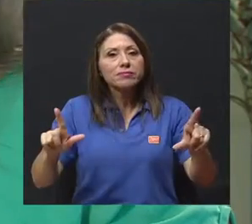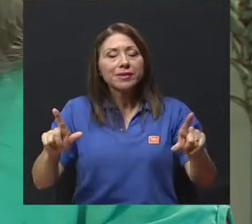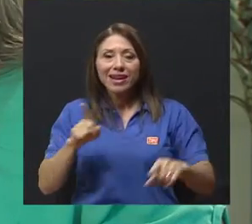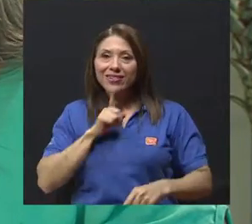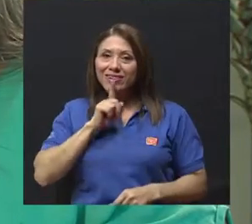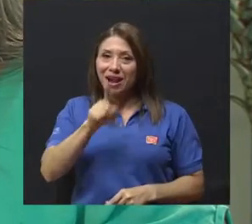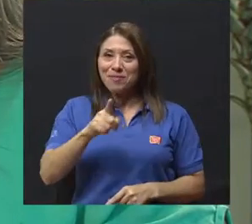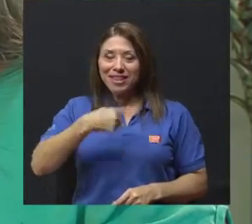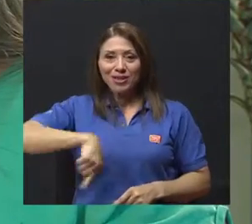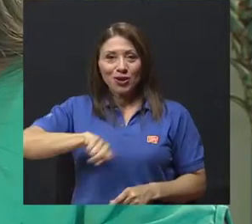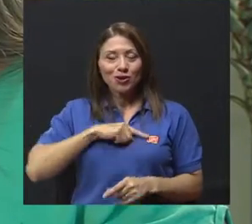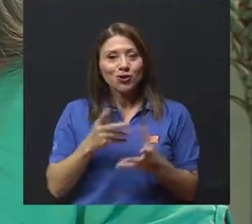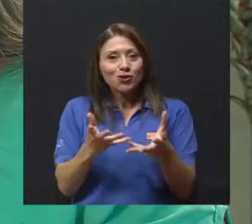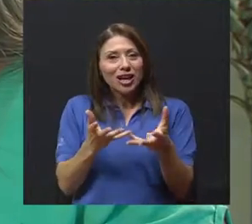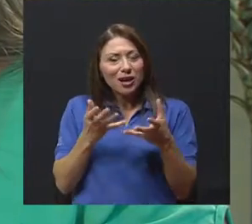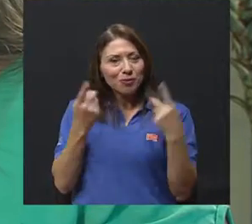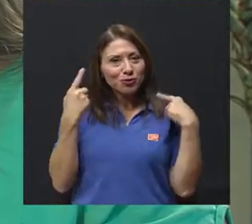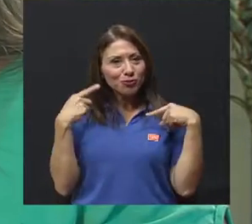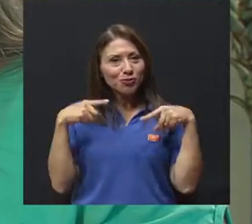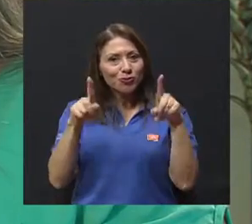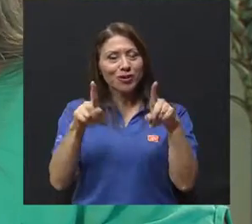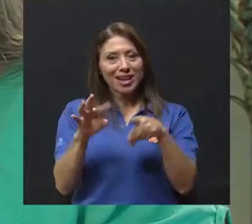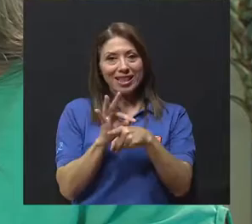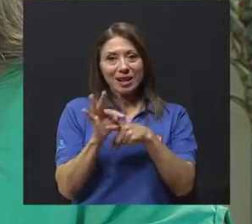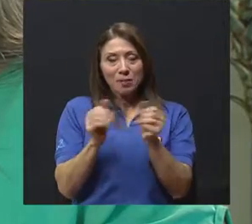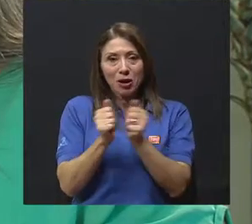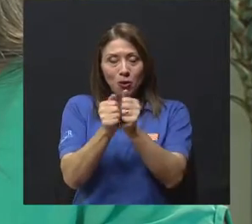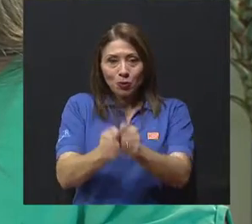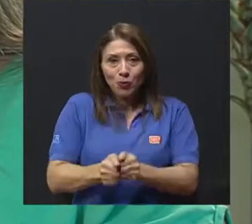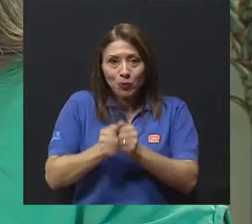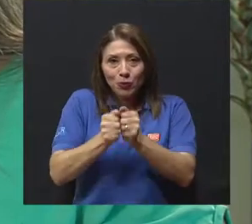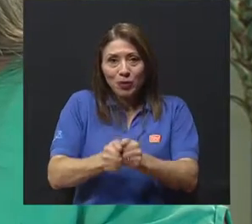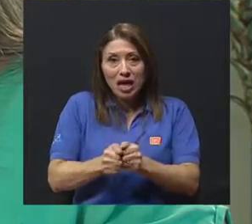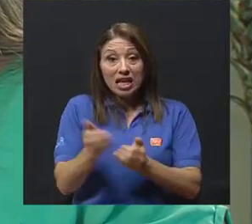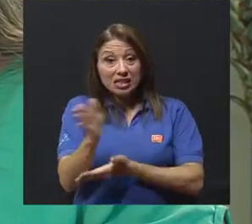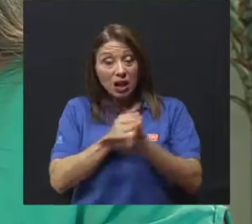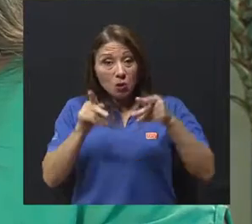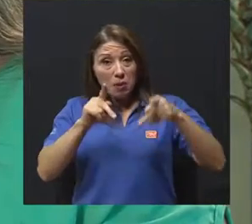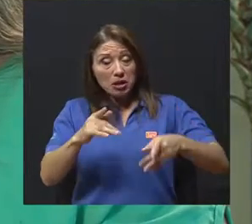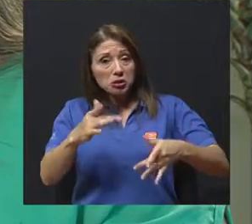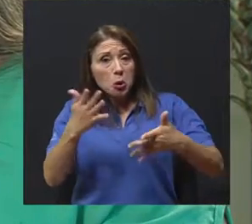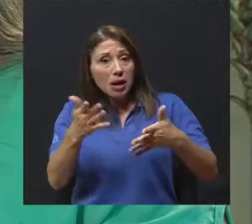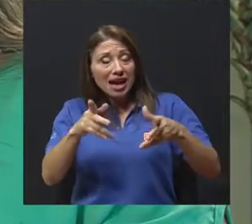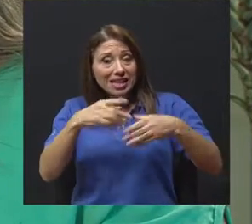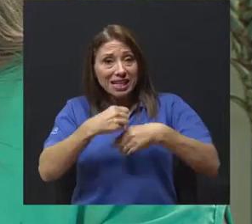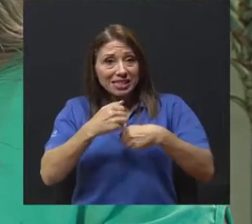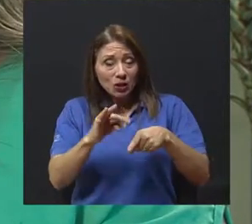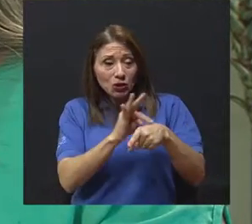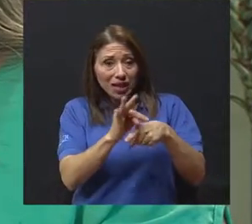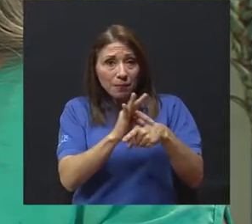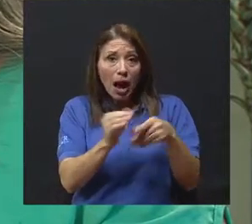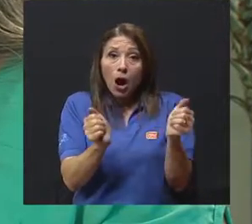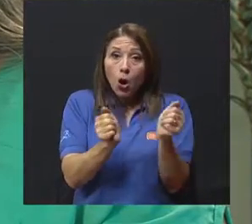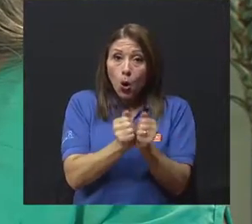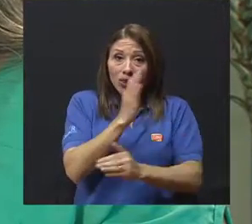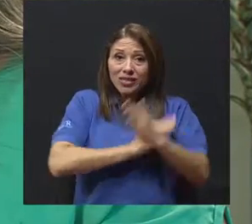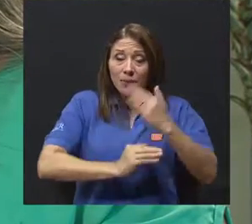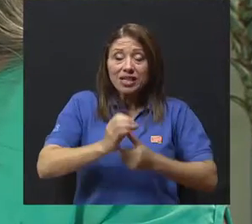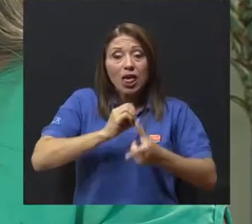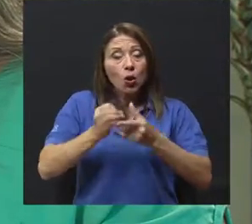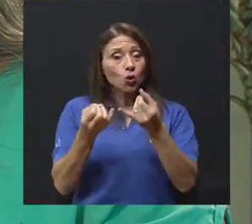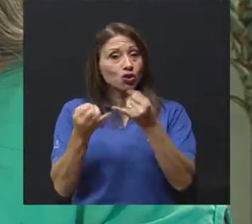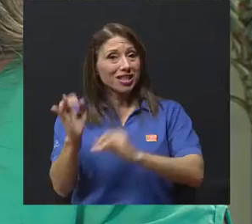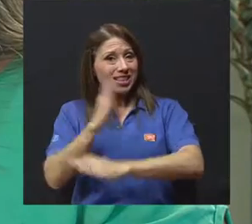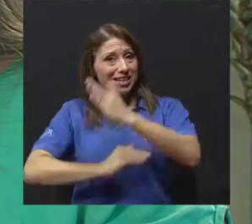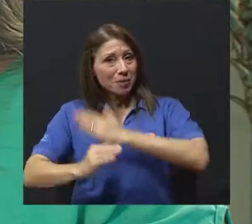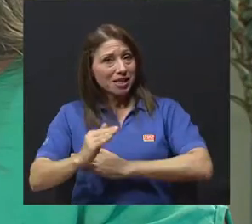realmente eso lo que buscamos en equinoterapia y si algún paciente te pregunta le preguntas con o sin discapacidad cuál es la